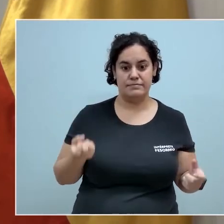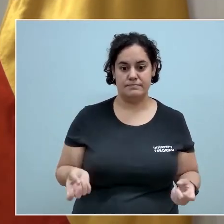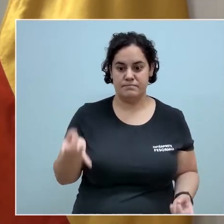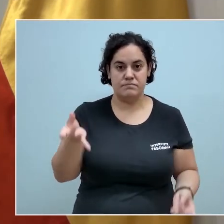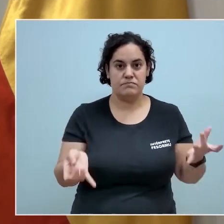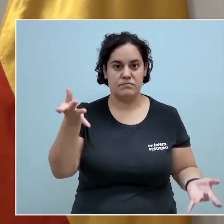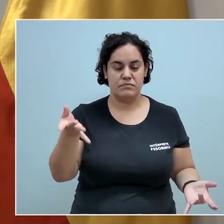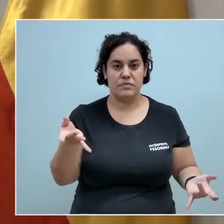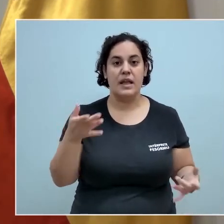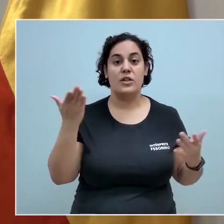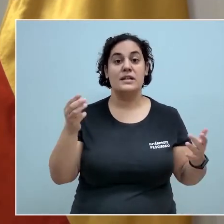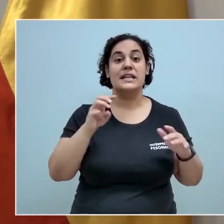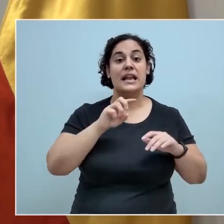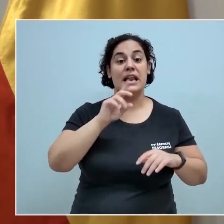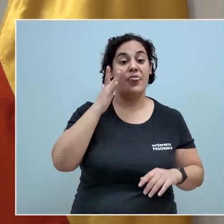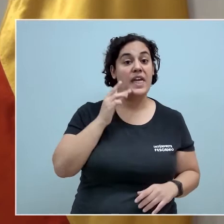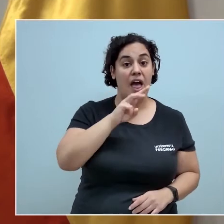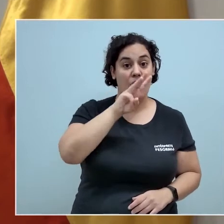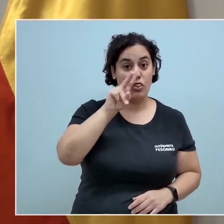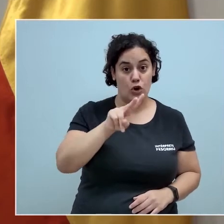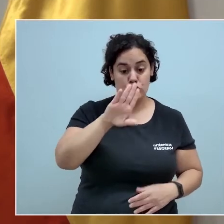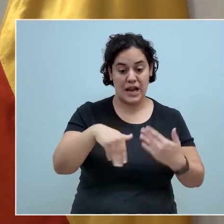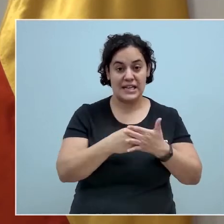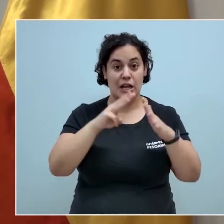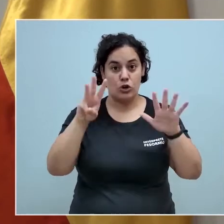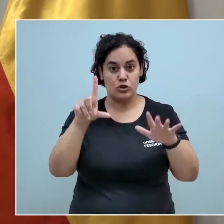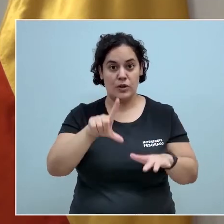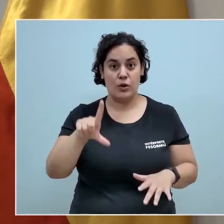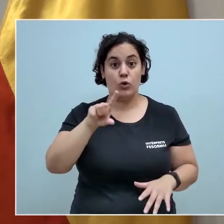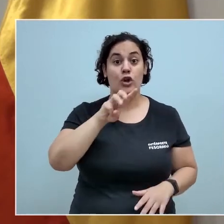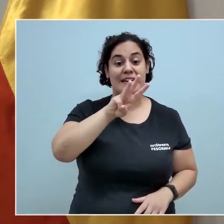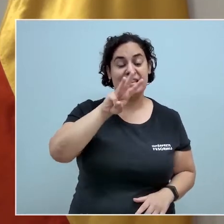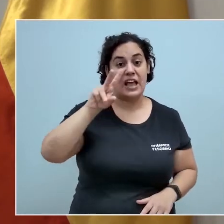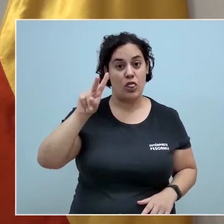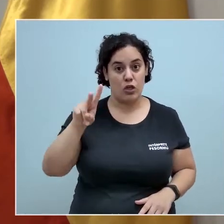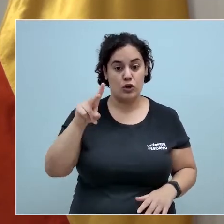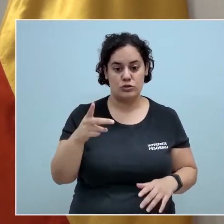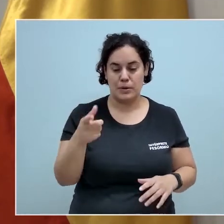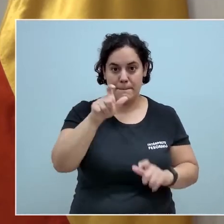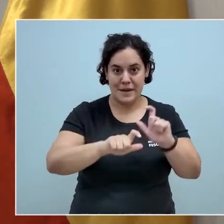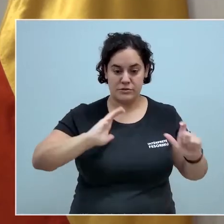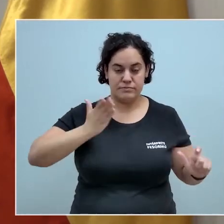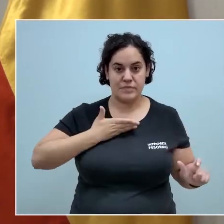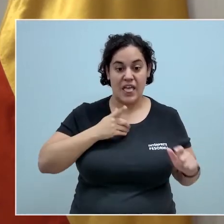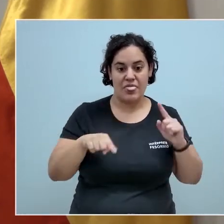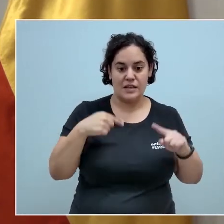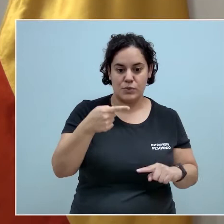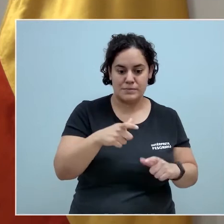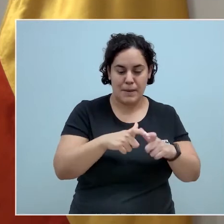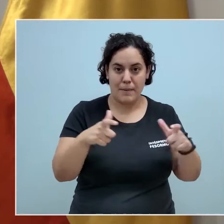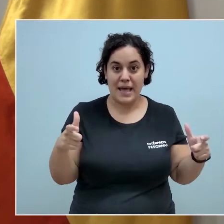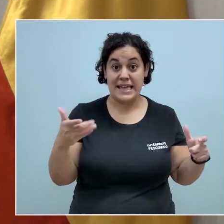del día 2 al 8 de julio se detectaron 31 casos, a la semana siguiente 62 y esta última semana, hasta